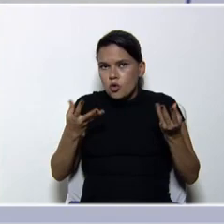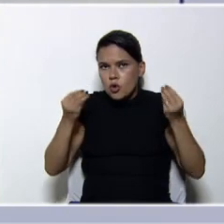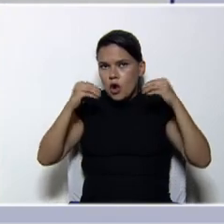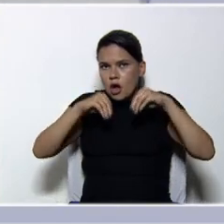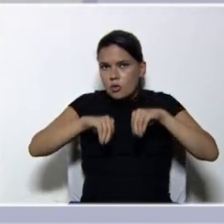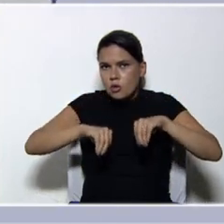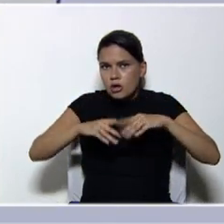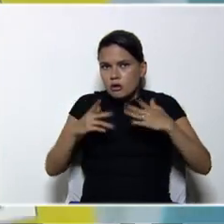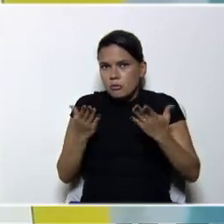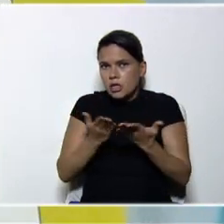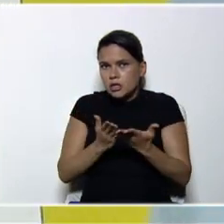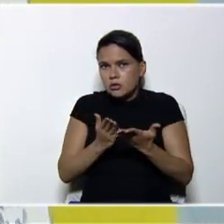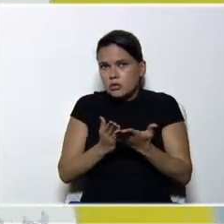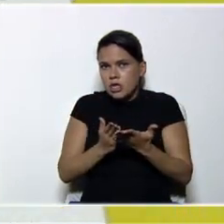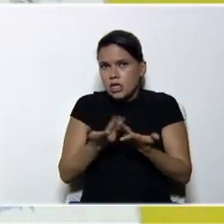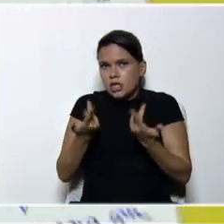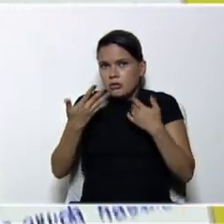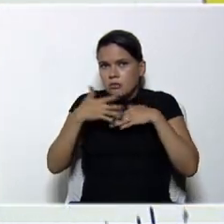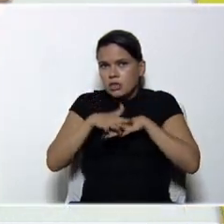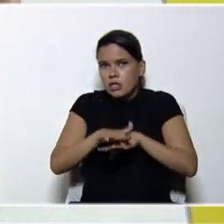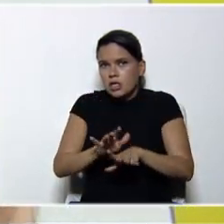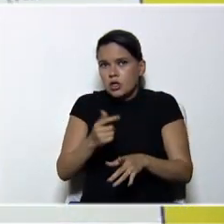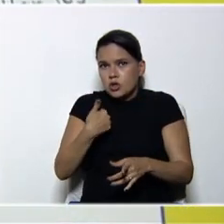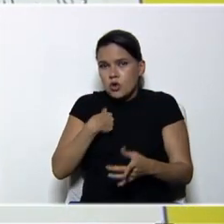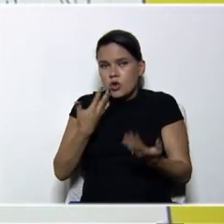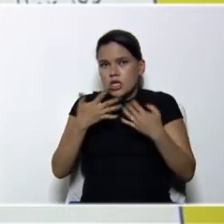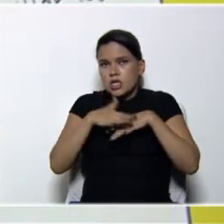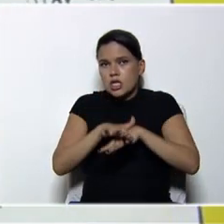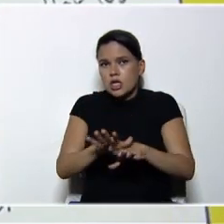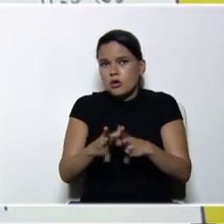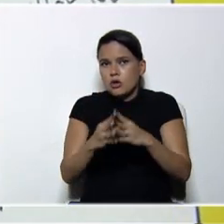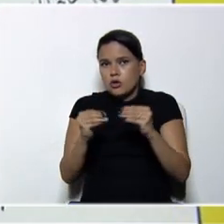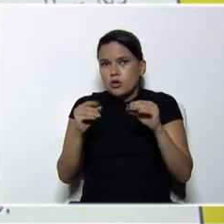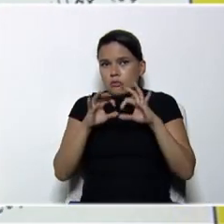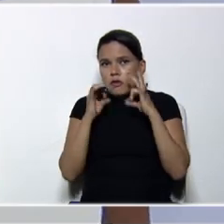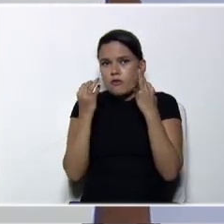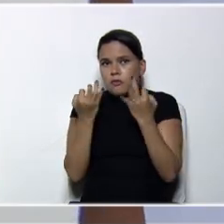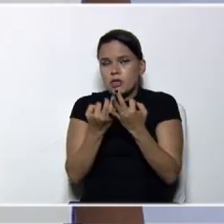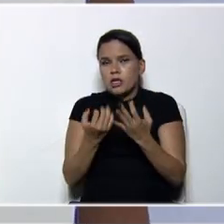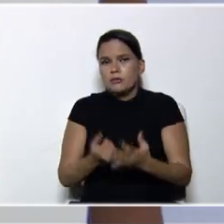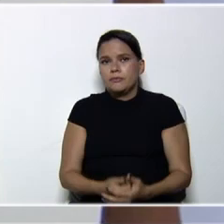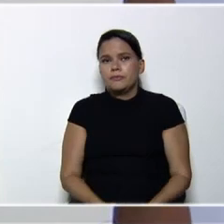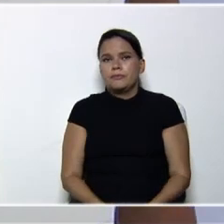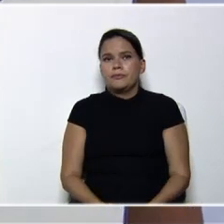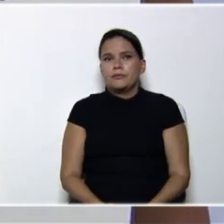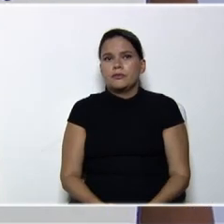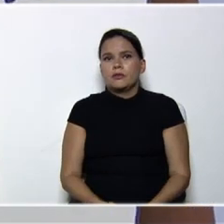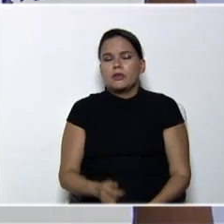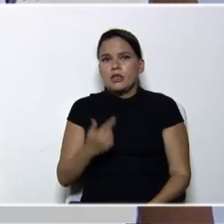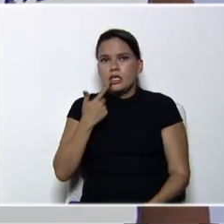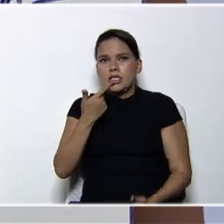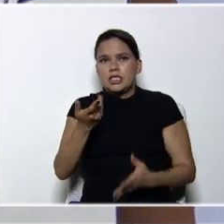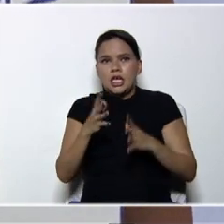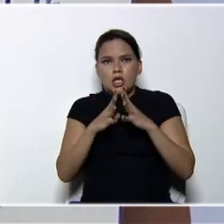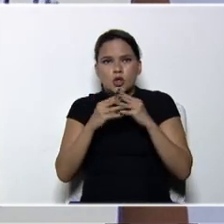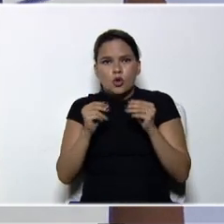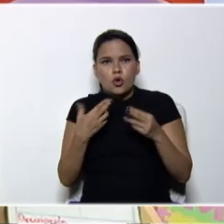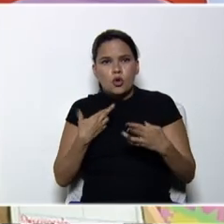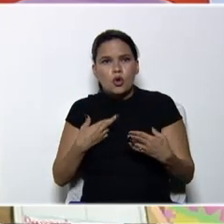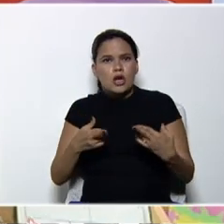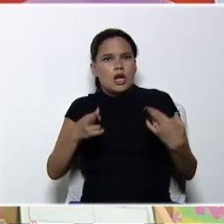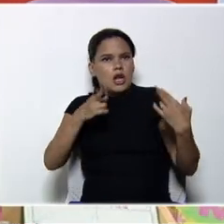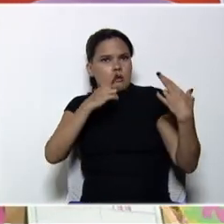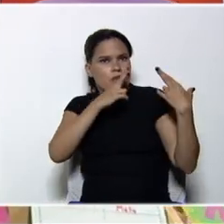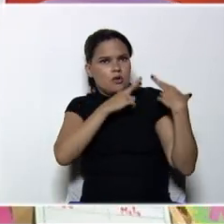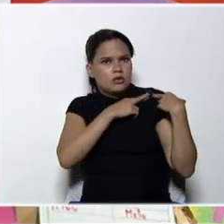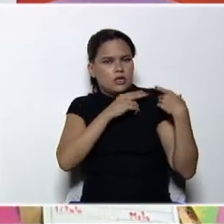para estudiar y que me involucro yo, pero involucro al resto de mis familiares, es decir, al resto de los responsables, porque